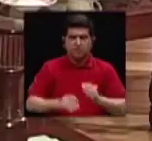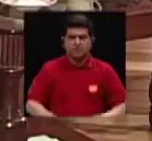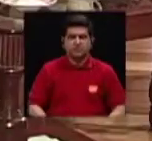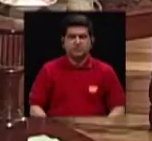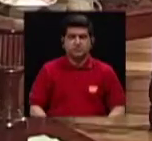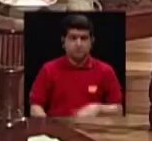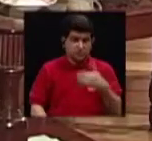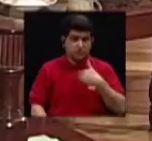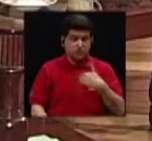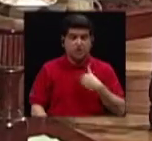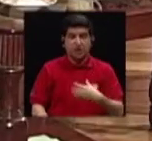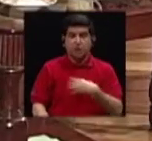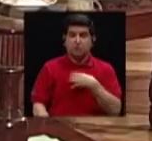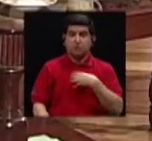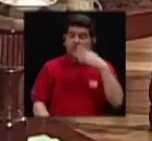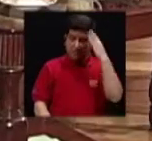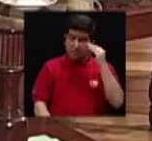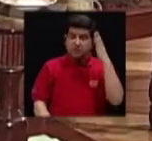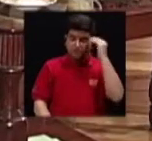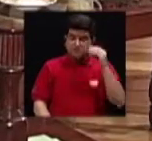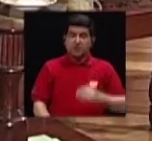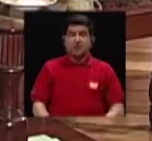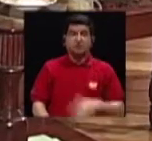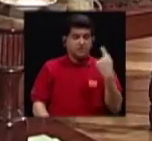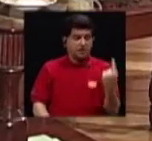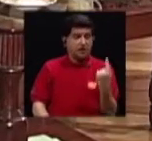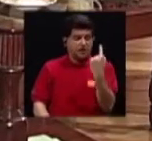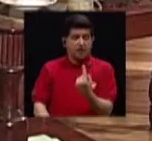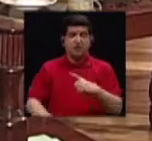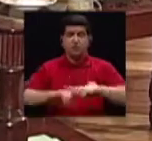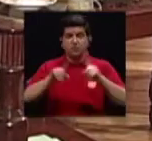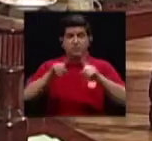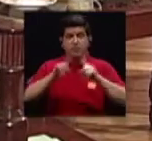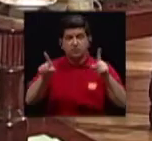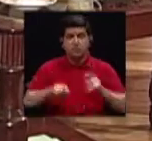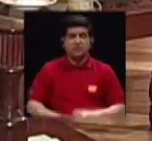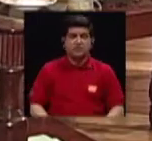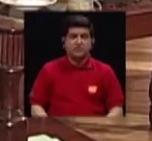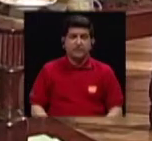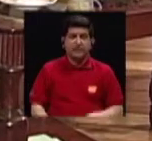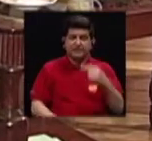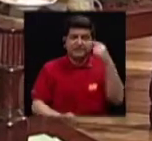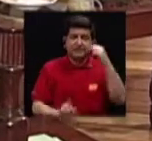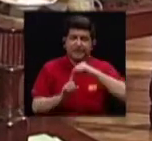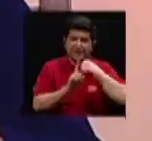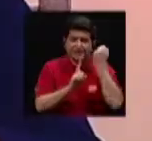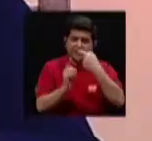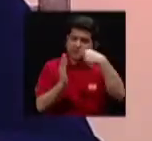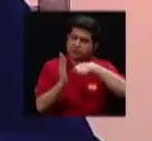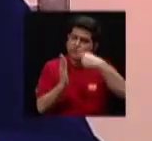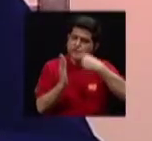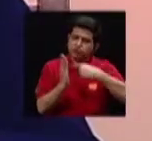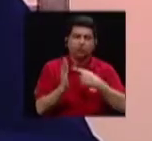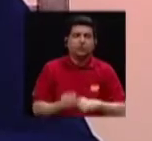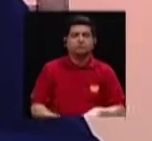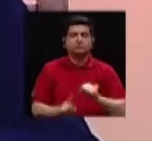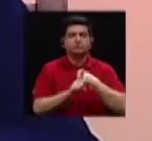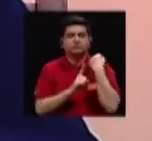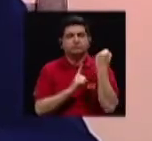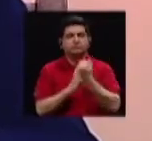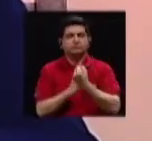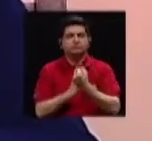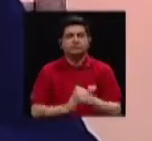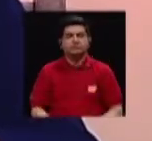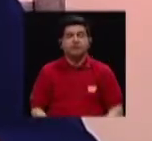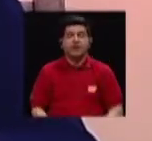tenido sus propias experiencias. Cada juzgado tiene, digamos, su propio perfil, sí, sus propias condiciones. Uh-huh. Entonces, el de Alajuela